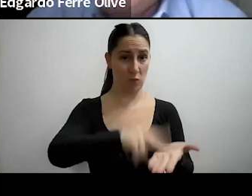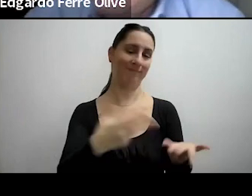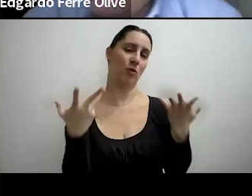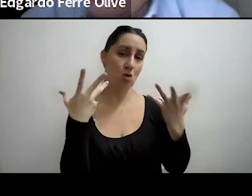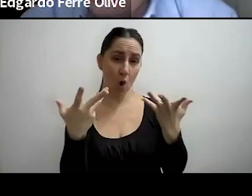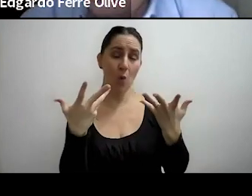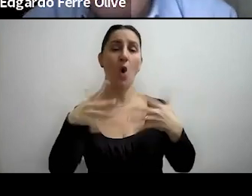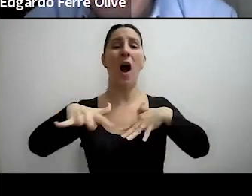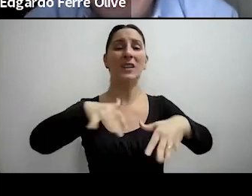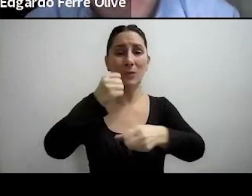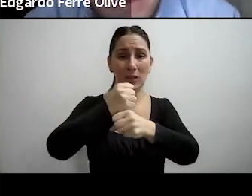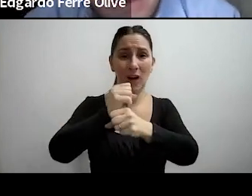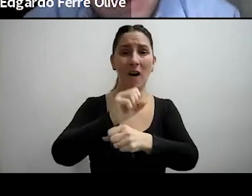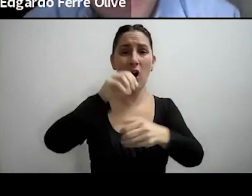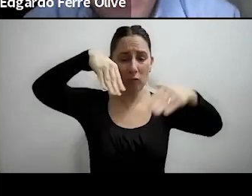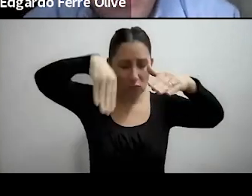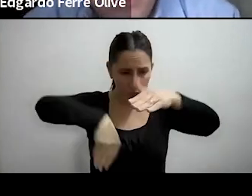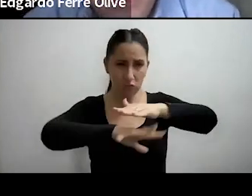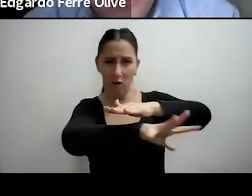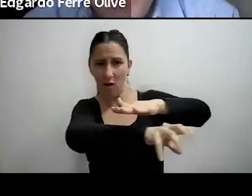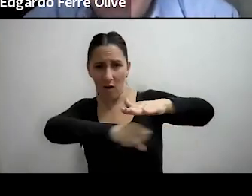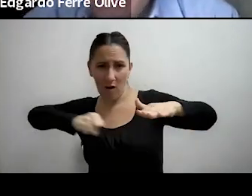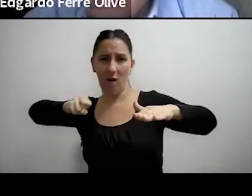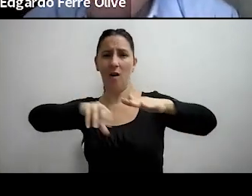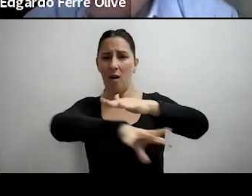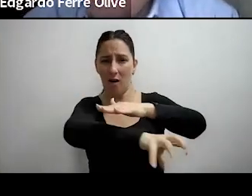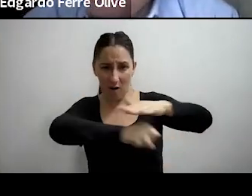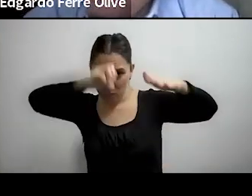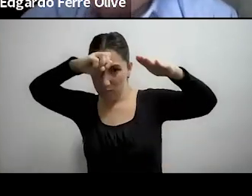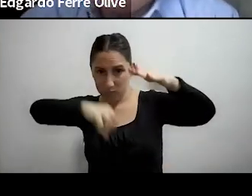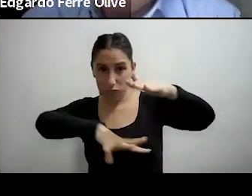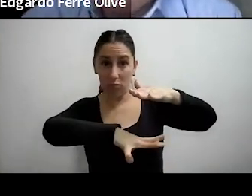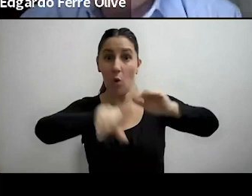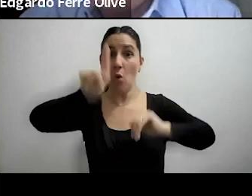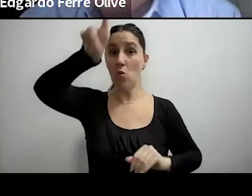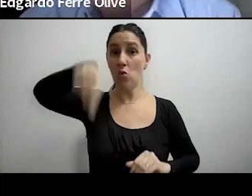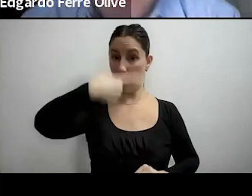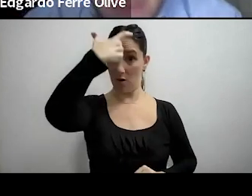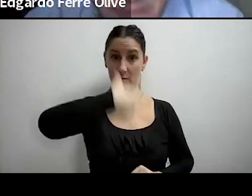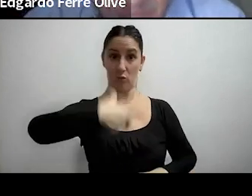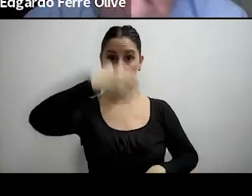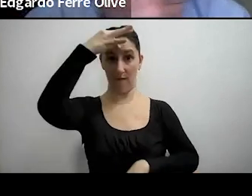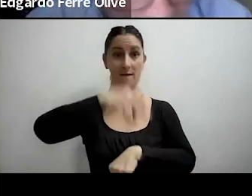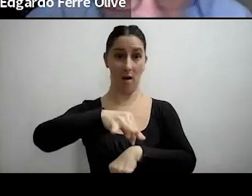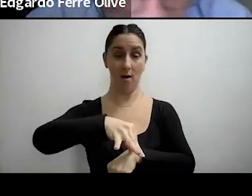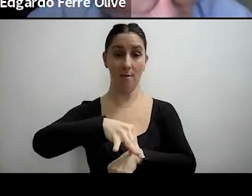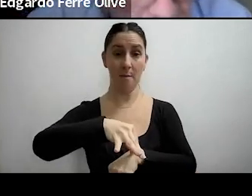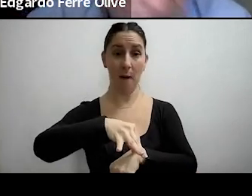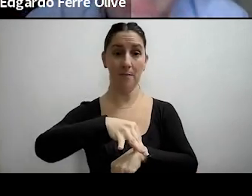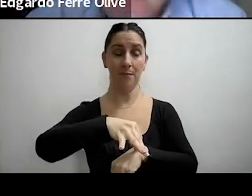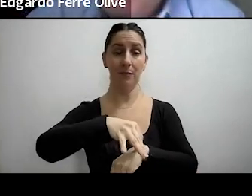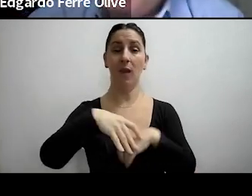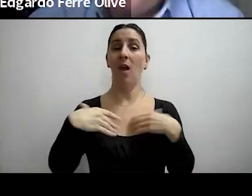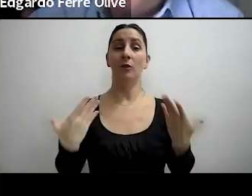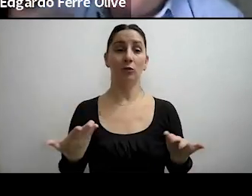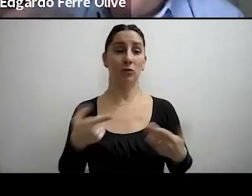minera de extracción bajo tierra se produce, obviamente, cierta enfermedad de los sujetos, que son la silicosis. Entonces, ¿qué pasa? Ante esta situación